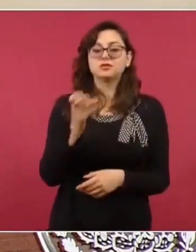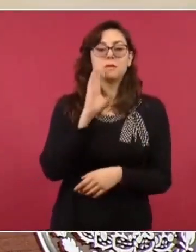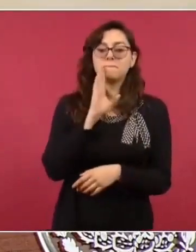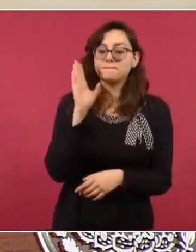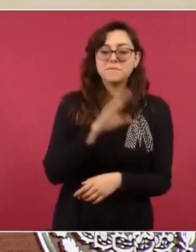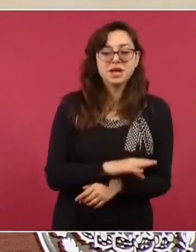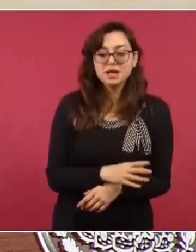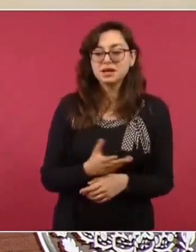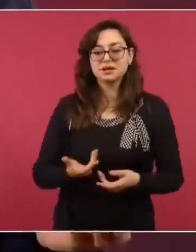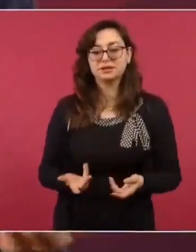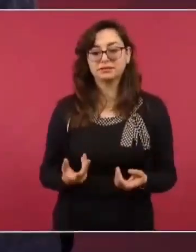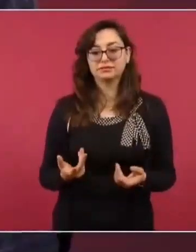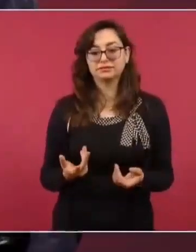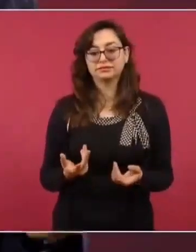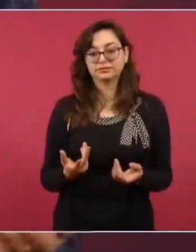la Suprema Corte